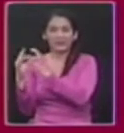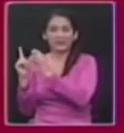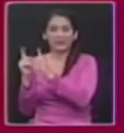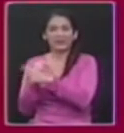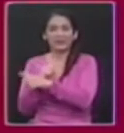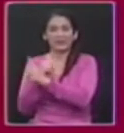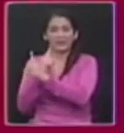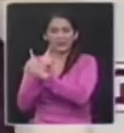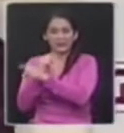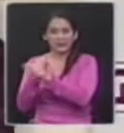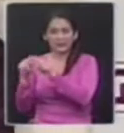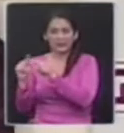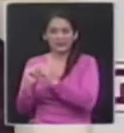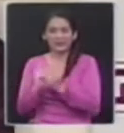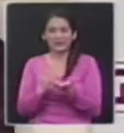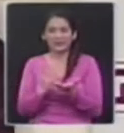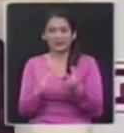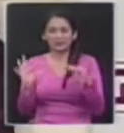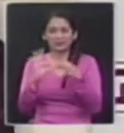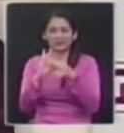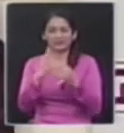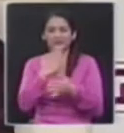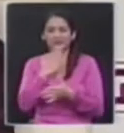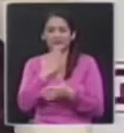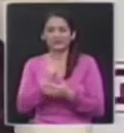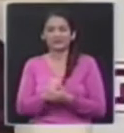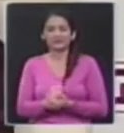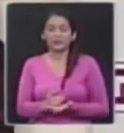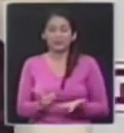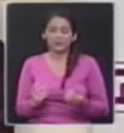de todos, y eso se ve en cada uno de nuestros confites, porque